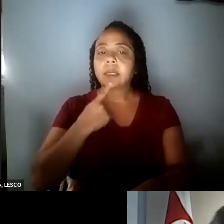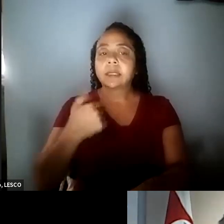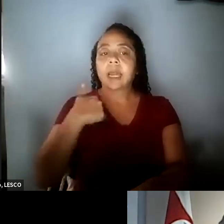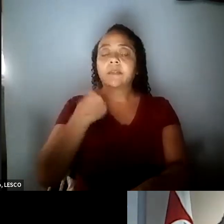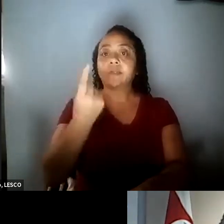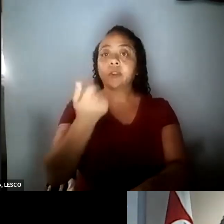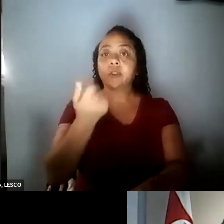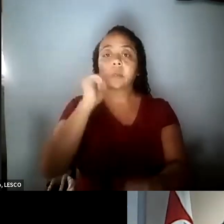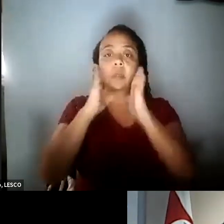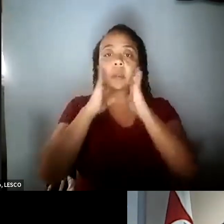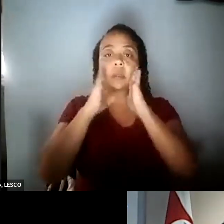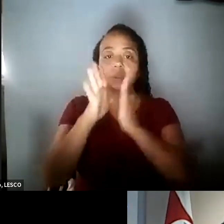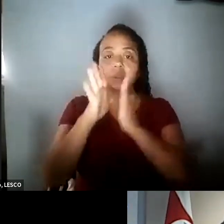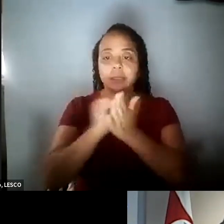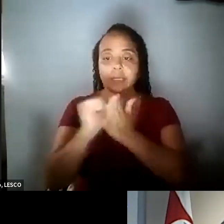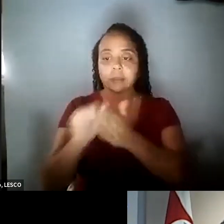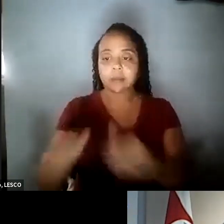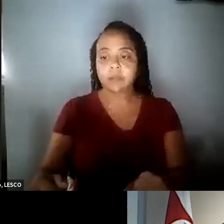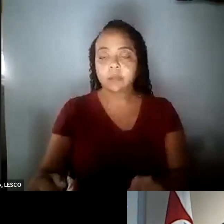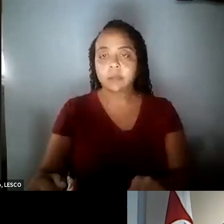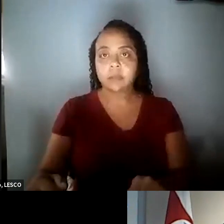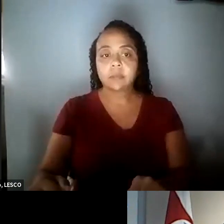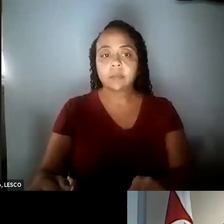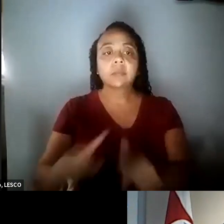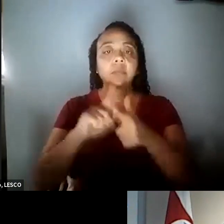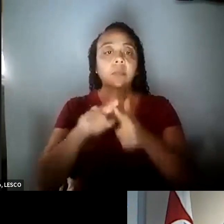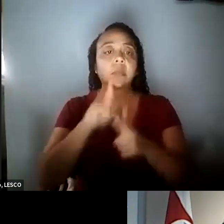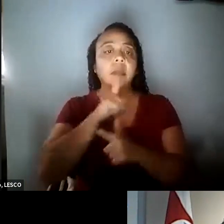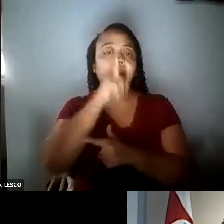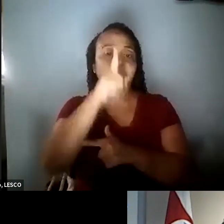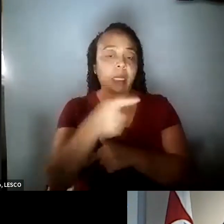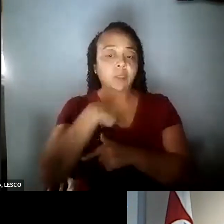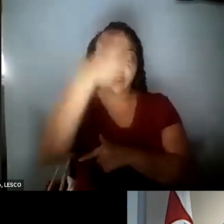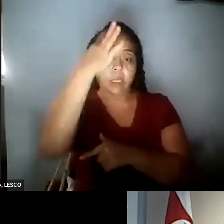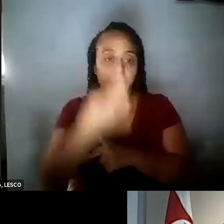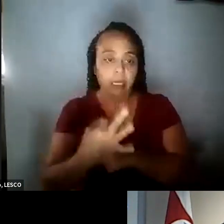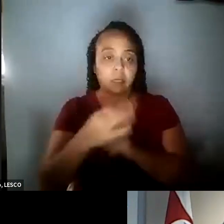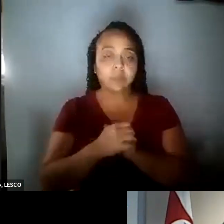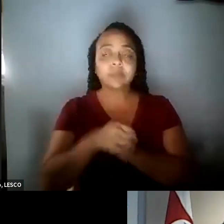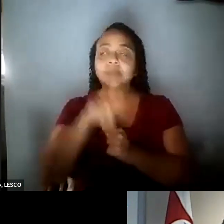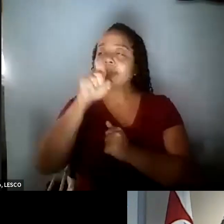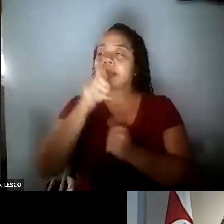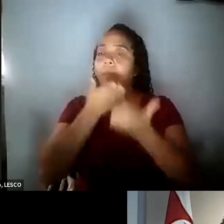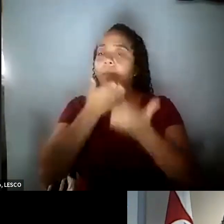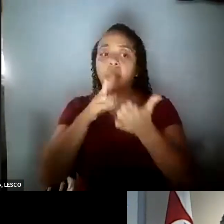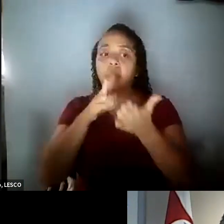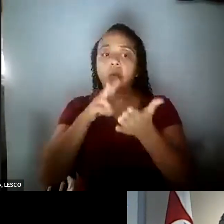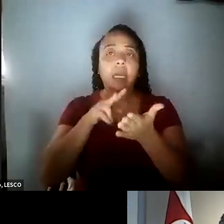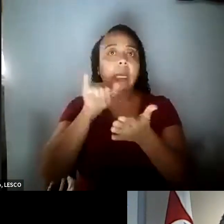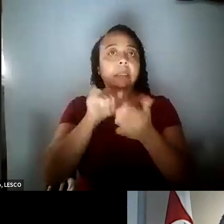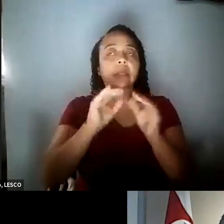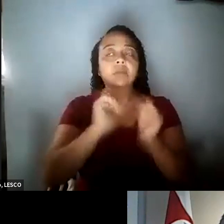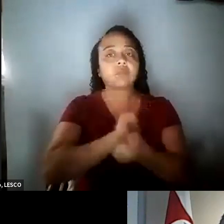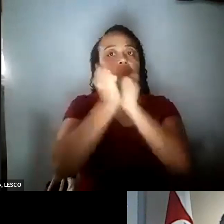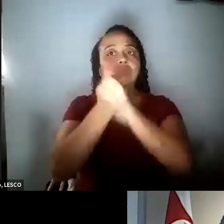atención de desarrollo entonces en realidad en realidad creo que tenemos que dar ese salto cualitativo también en la